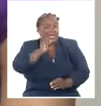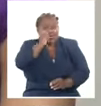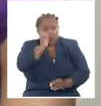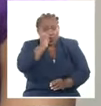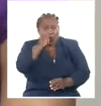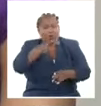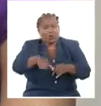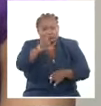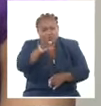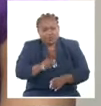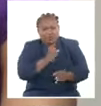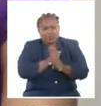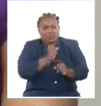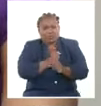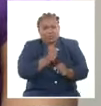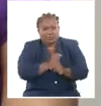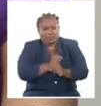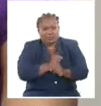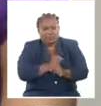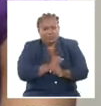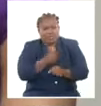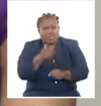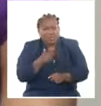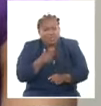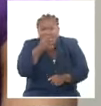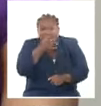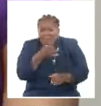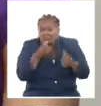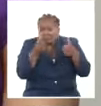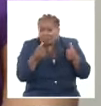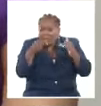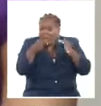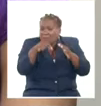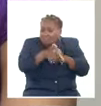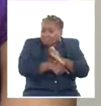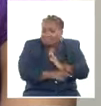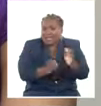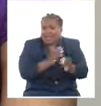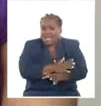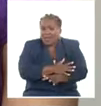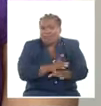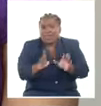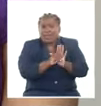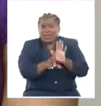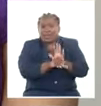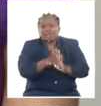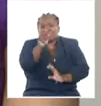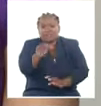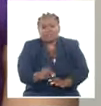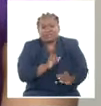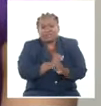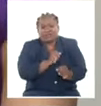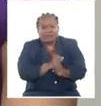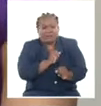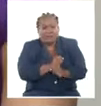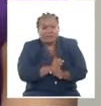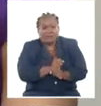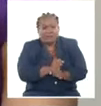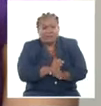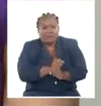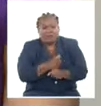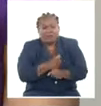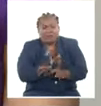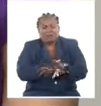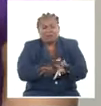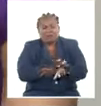otras personas que trabajan. Y hago énfasis en esto, o sea, este decreto ley es para las personas que trabajan. ¿Como consecuencia de qué?